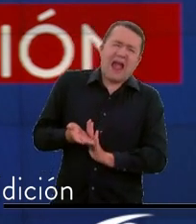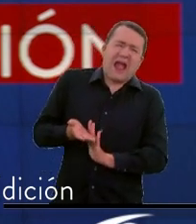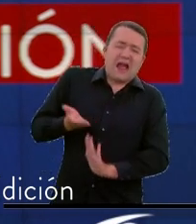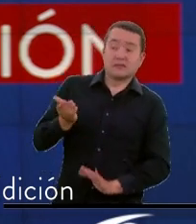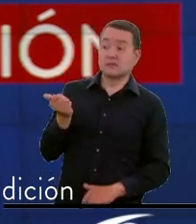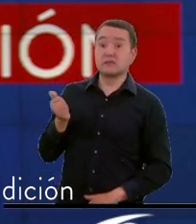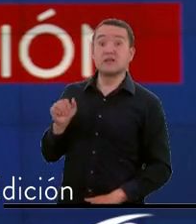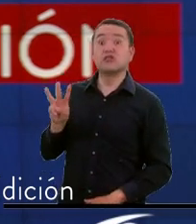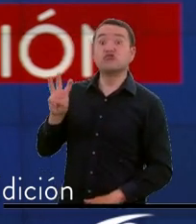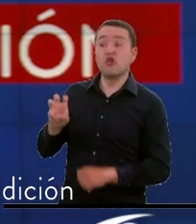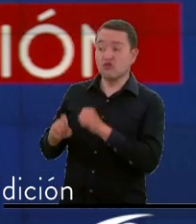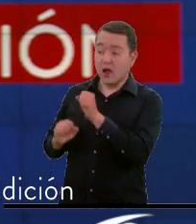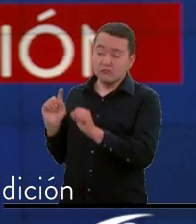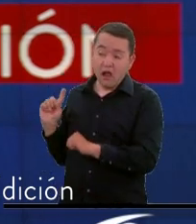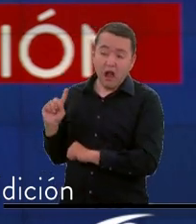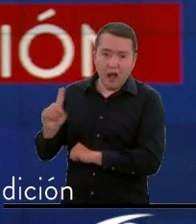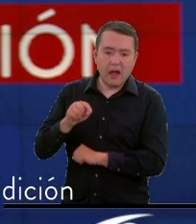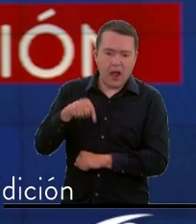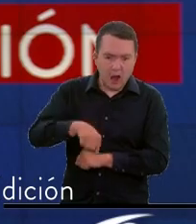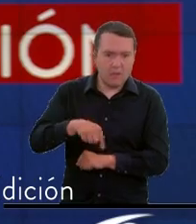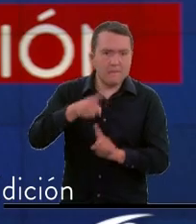periodo. Sol Suárez nos amplía.